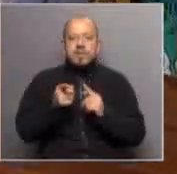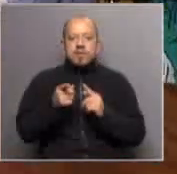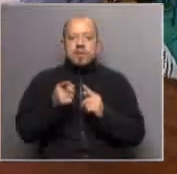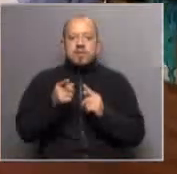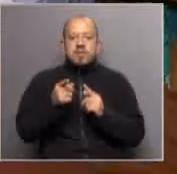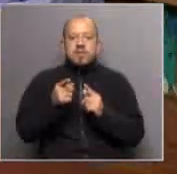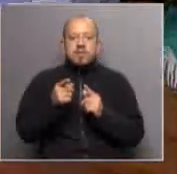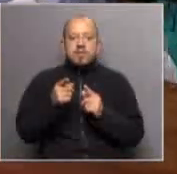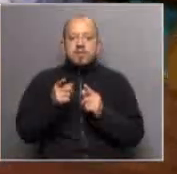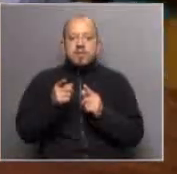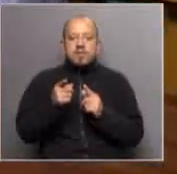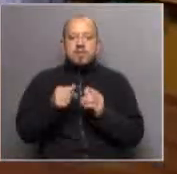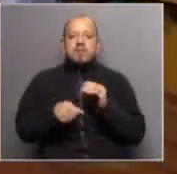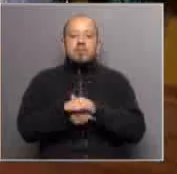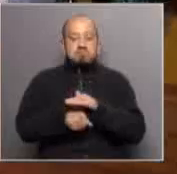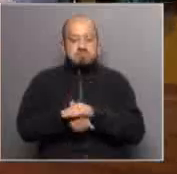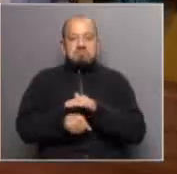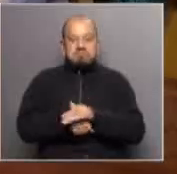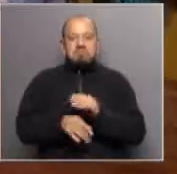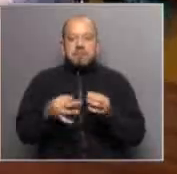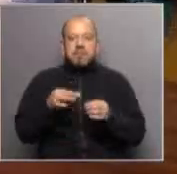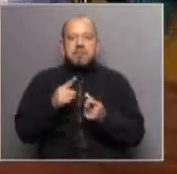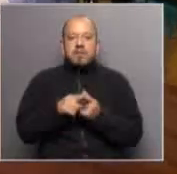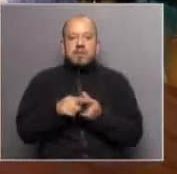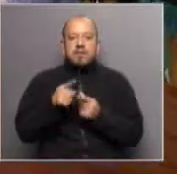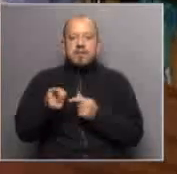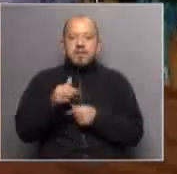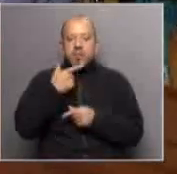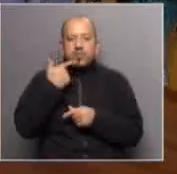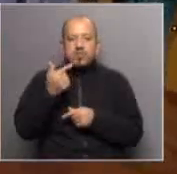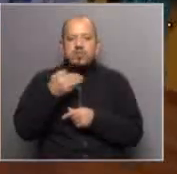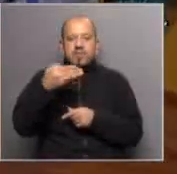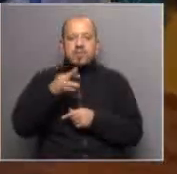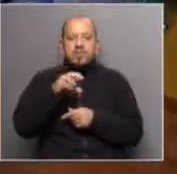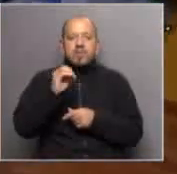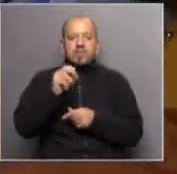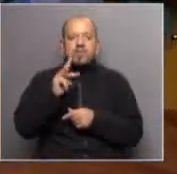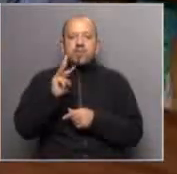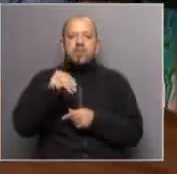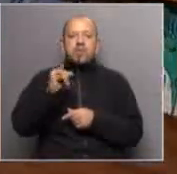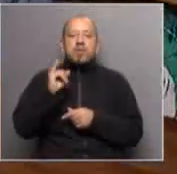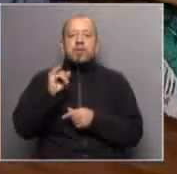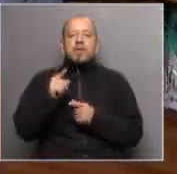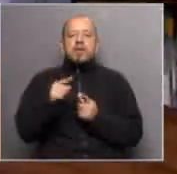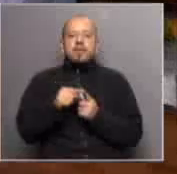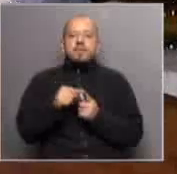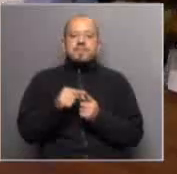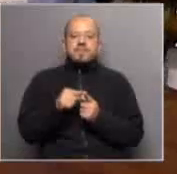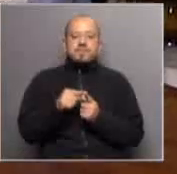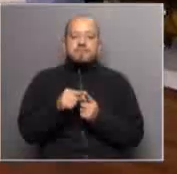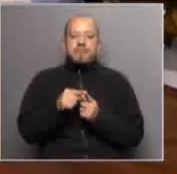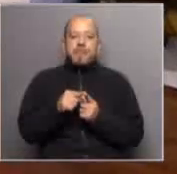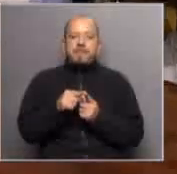bien. Felicitaciones al intuitivo por ahí. Voy con el brownie y mientras tanto te pregunto, a nivel pandemia, sin